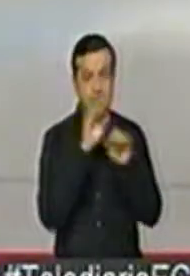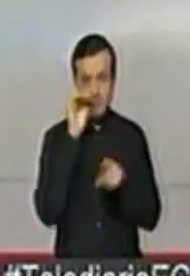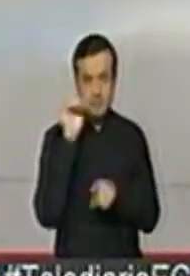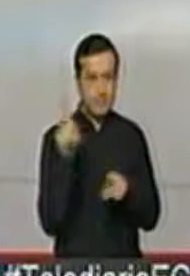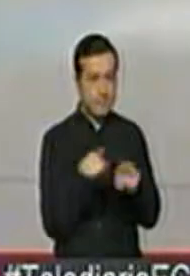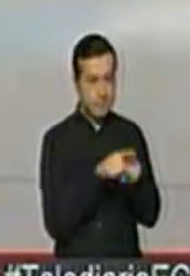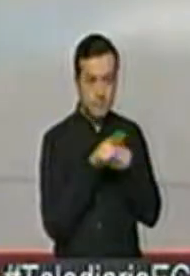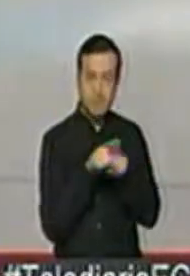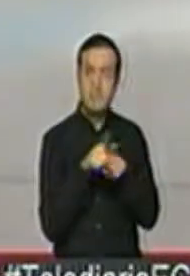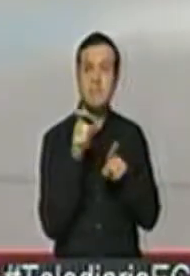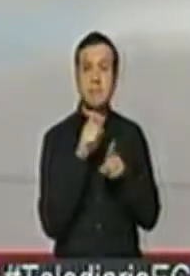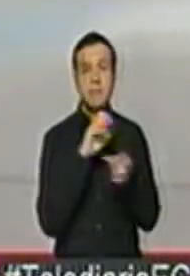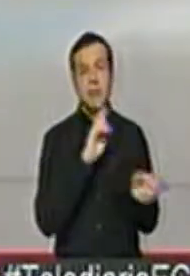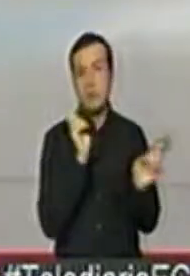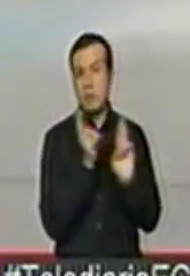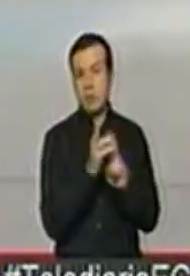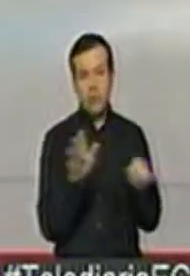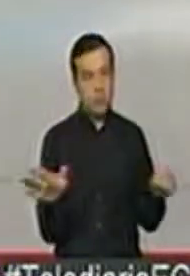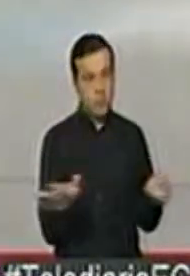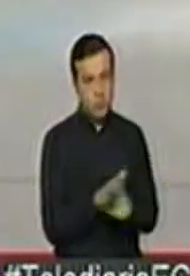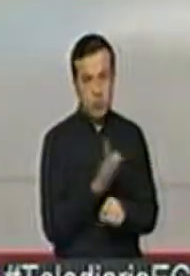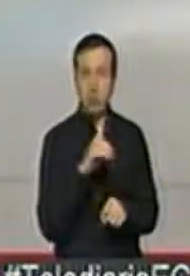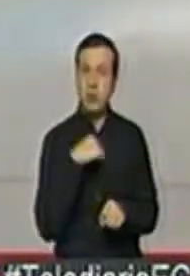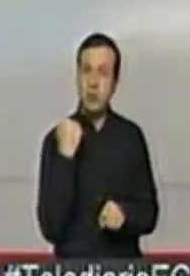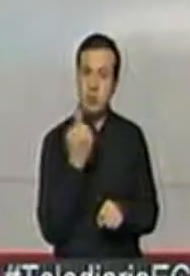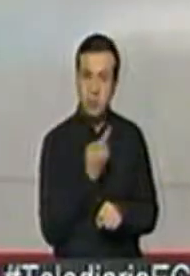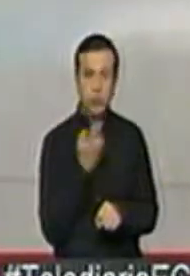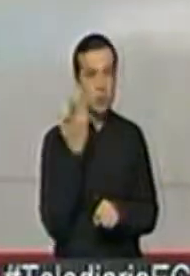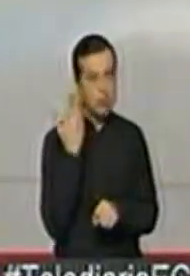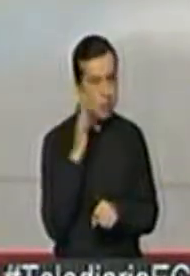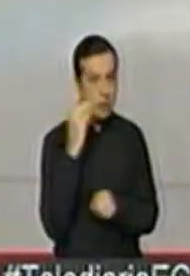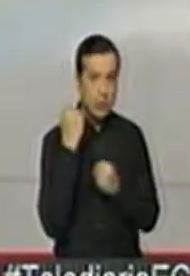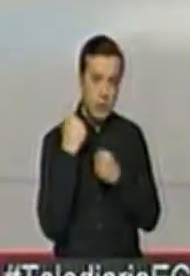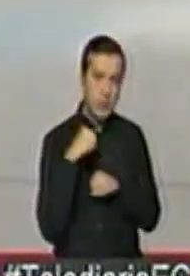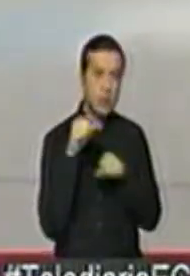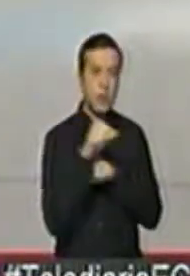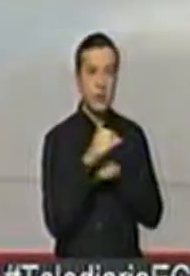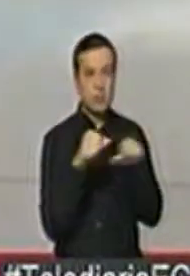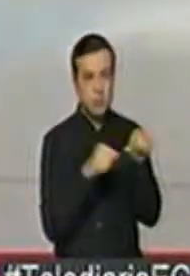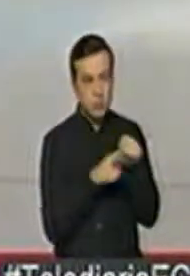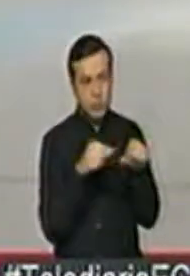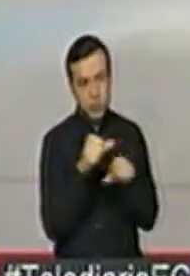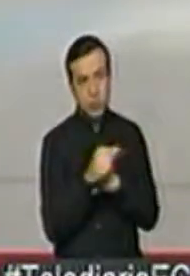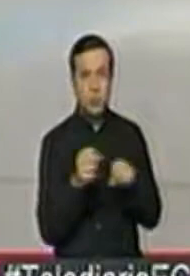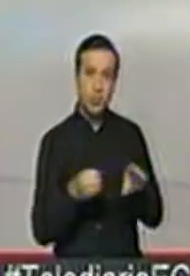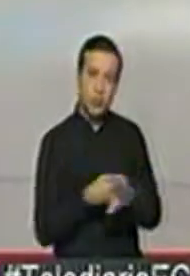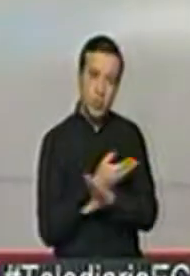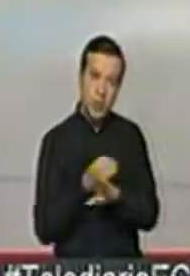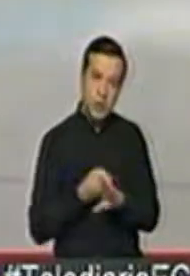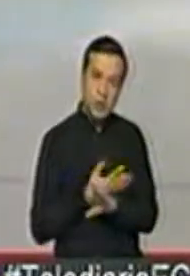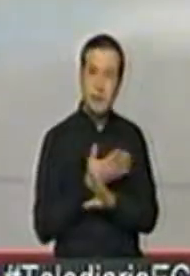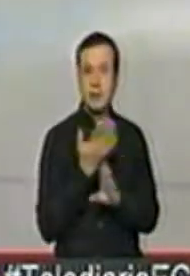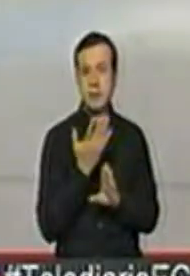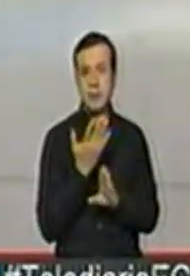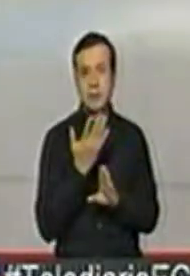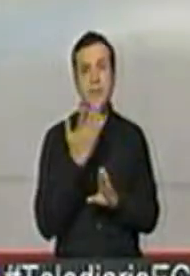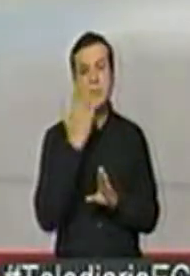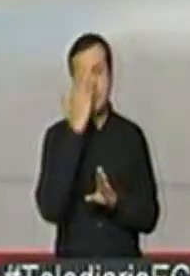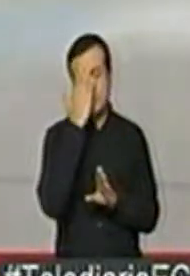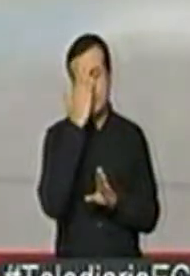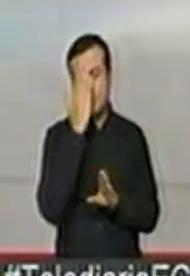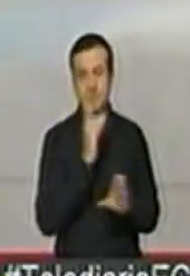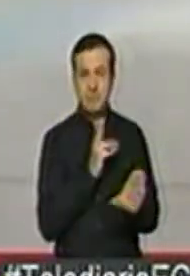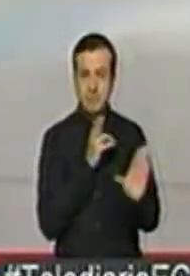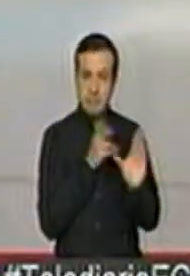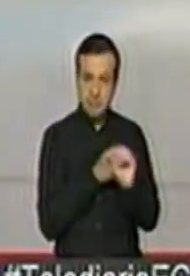en que se tiene que hacer una reforma integral. Nosotros hemos estado actuando ahí, asesorando, dando los comentarios, obviamente, y porque también somos partícipes